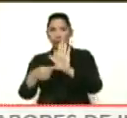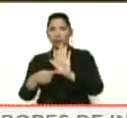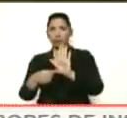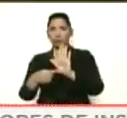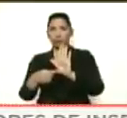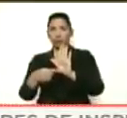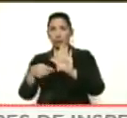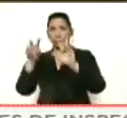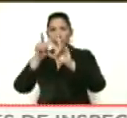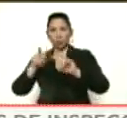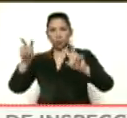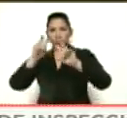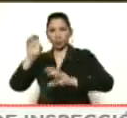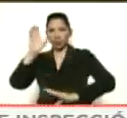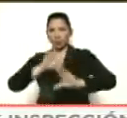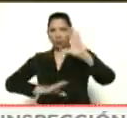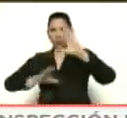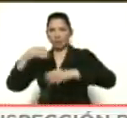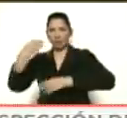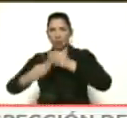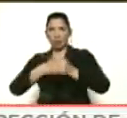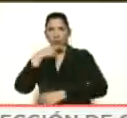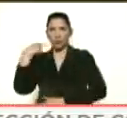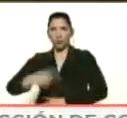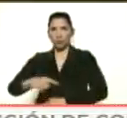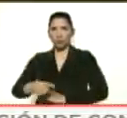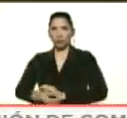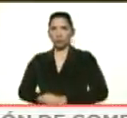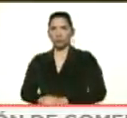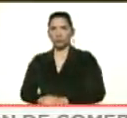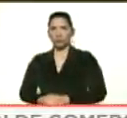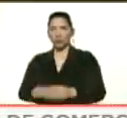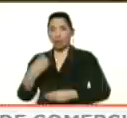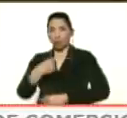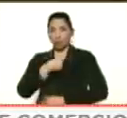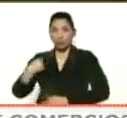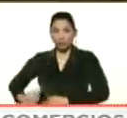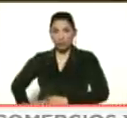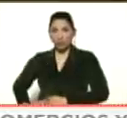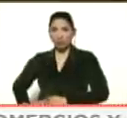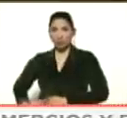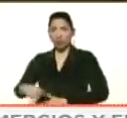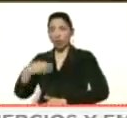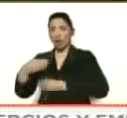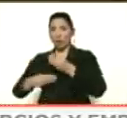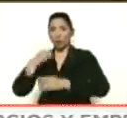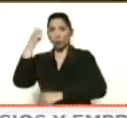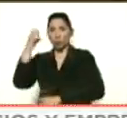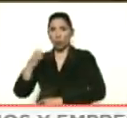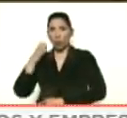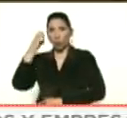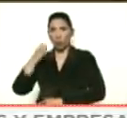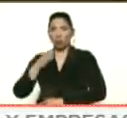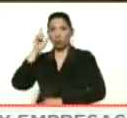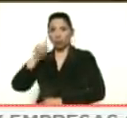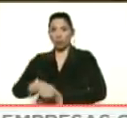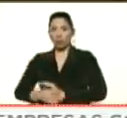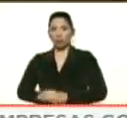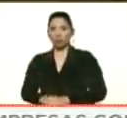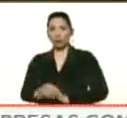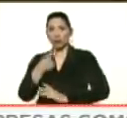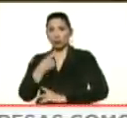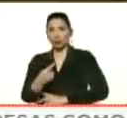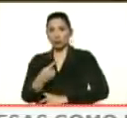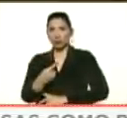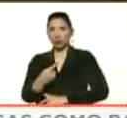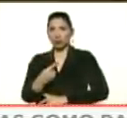estudios científicos hechos en Rusia, hechos en China, hechos en Europa, incluso que señalan